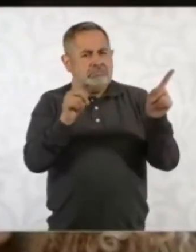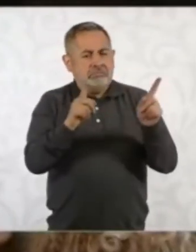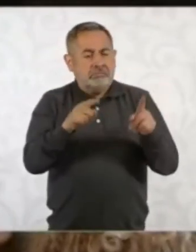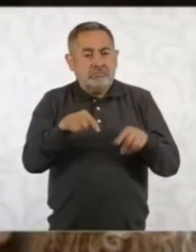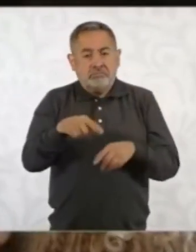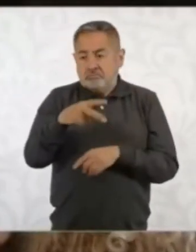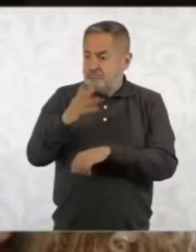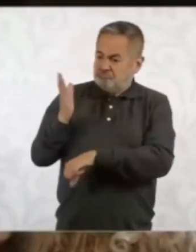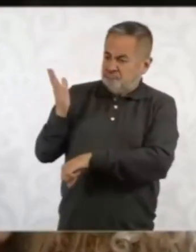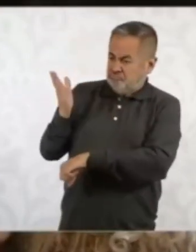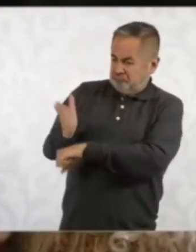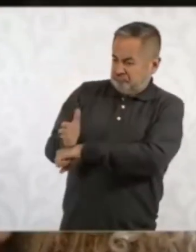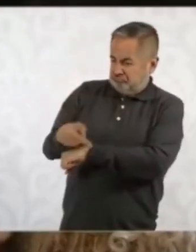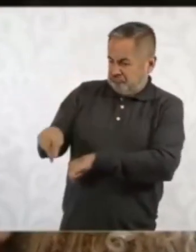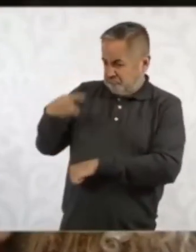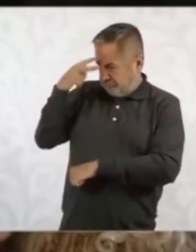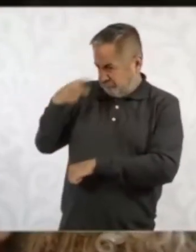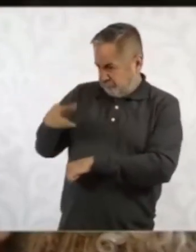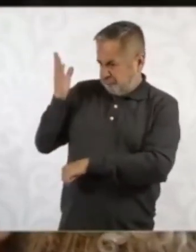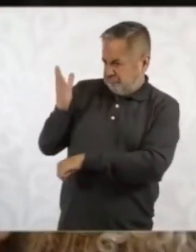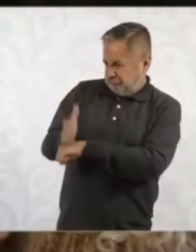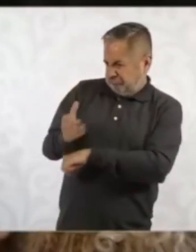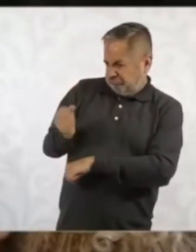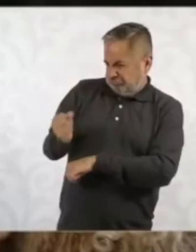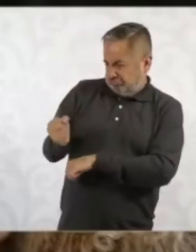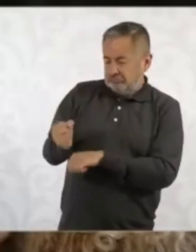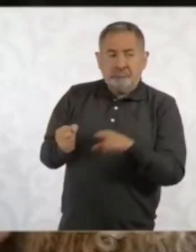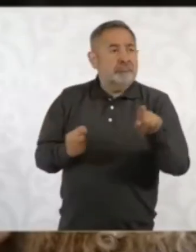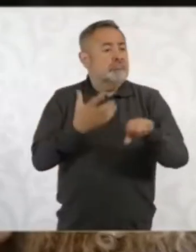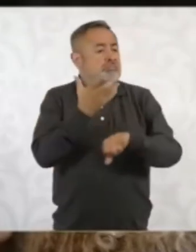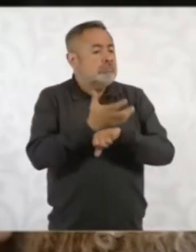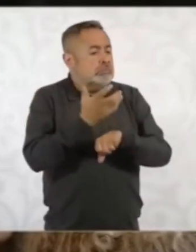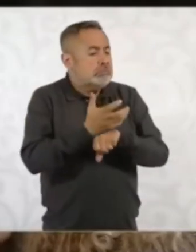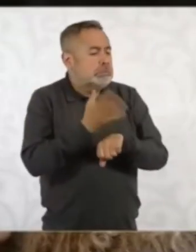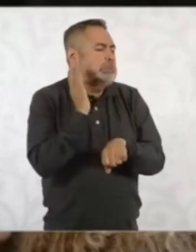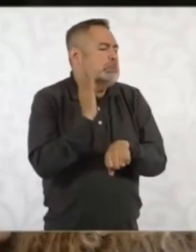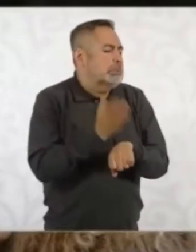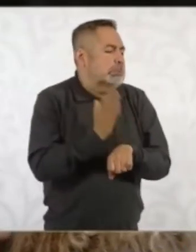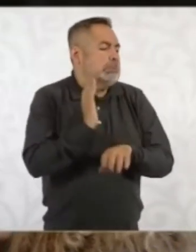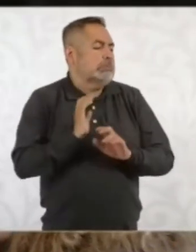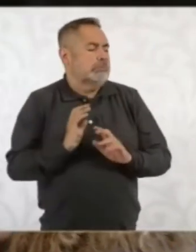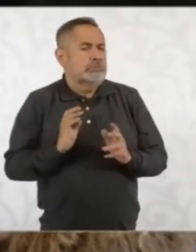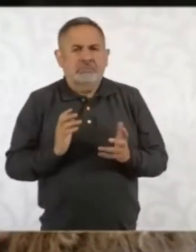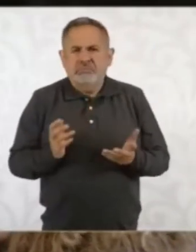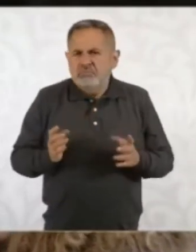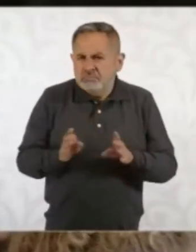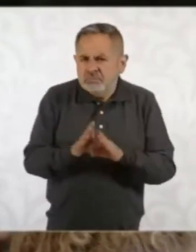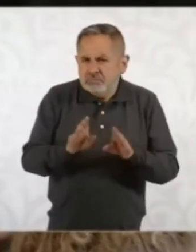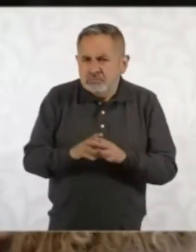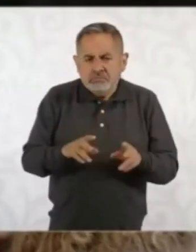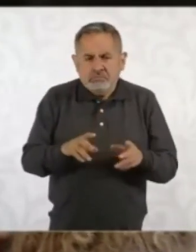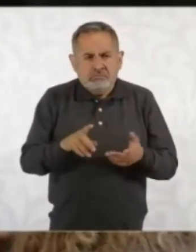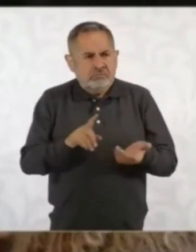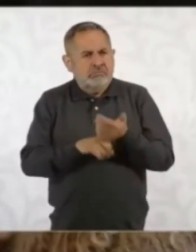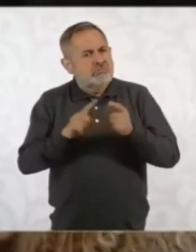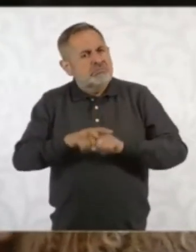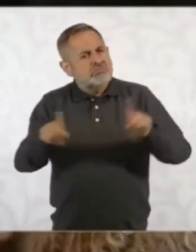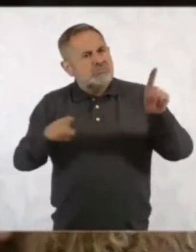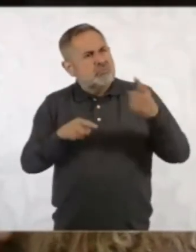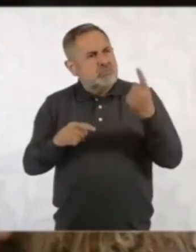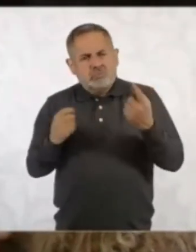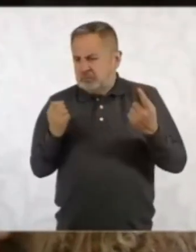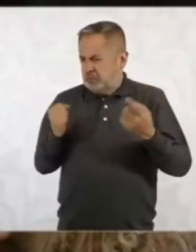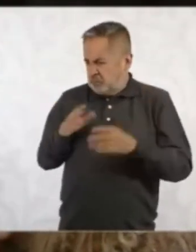que se le da a los ciudadanos estadounidenses y cómo se actúa también con los narcotraficantes que son mexicanos. En